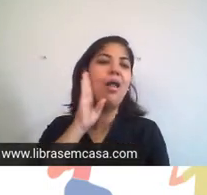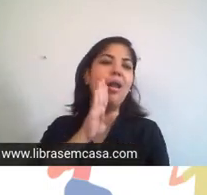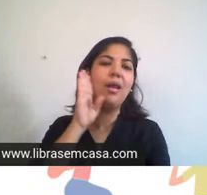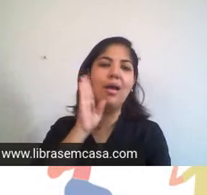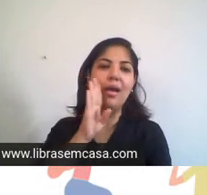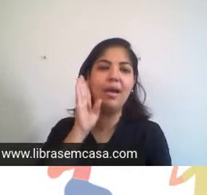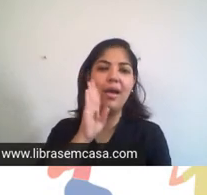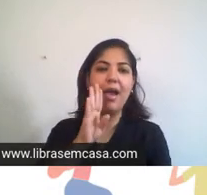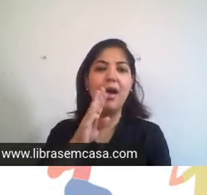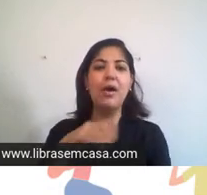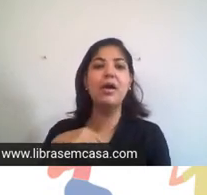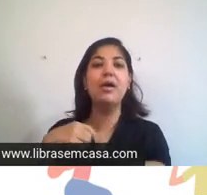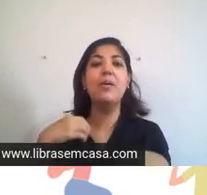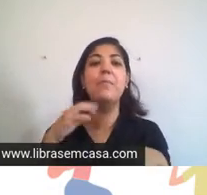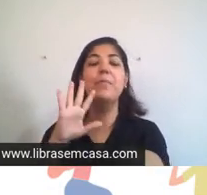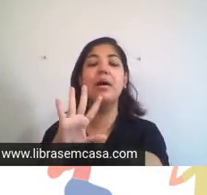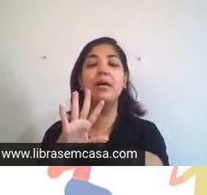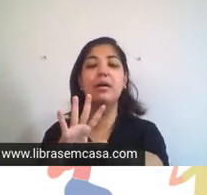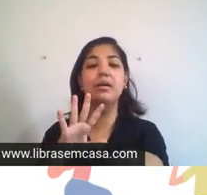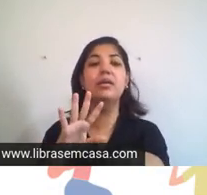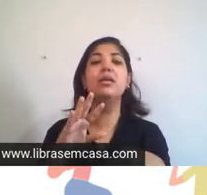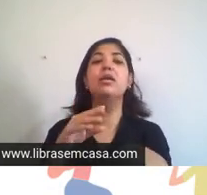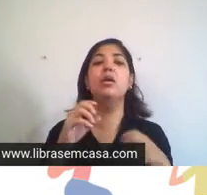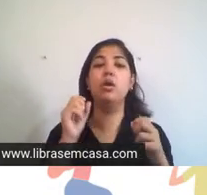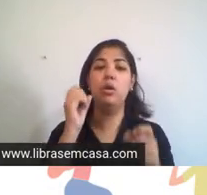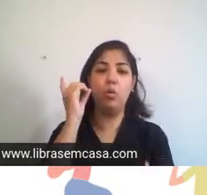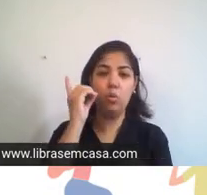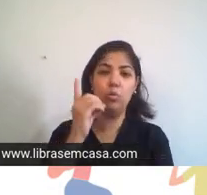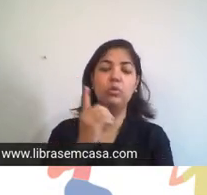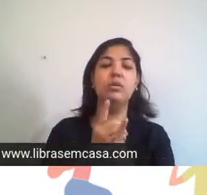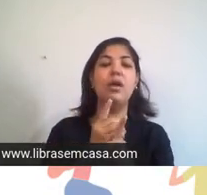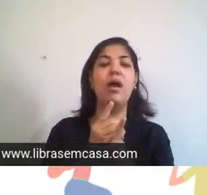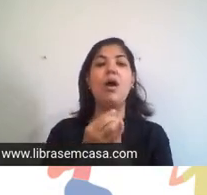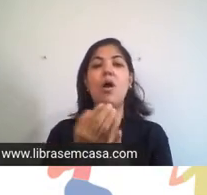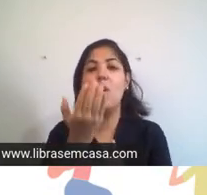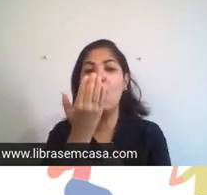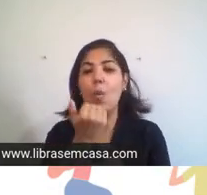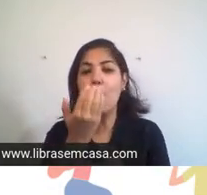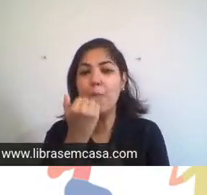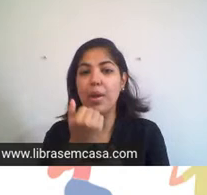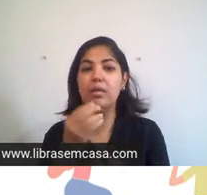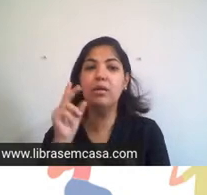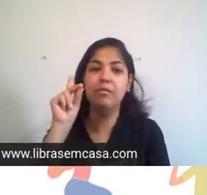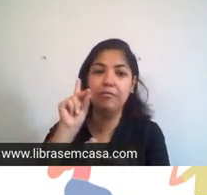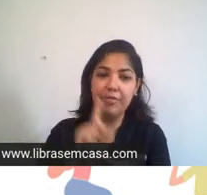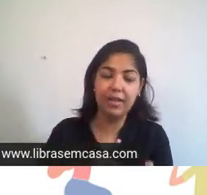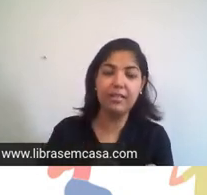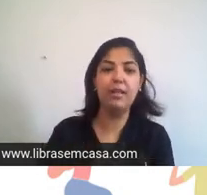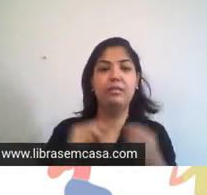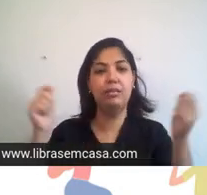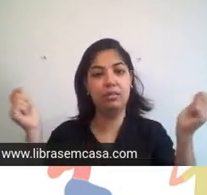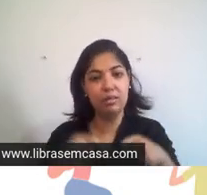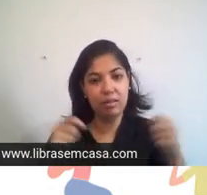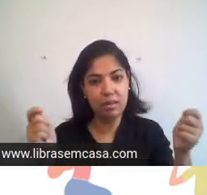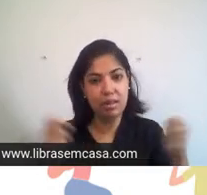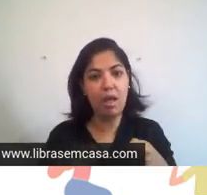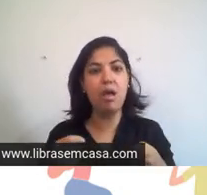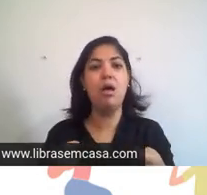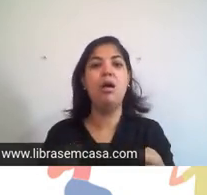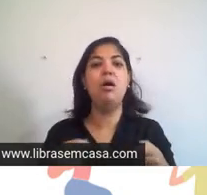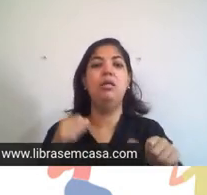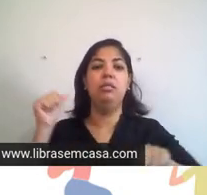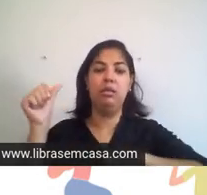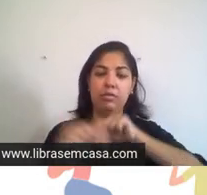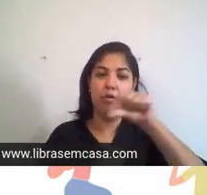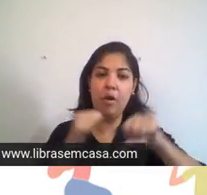encontrar el abastecimiento en productores agroecológicos como algo posible y algo cotidiano para hacer de la